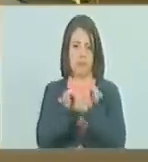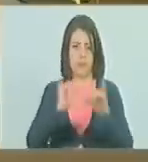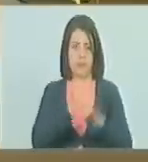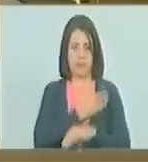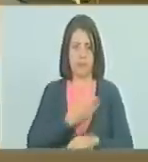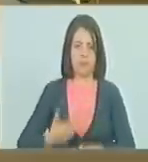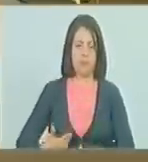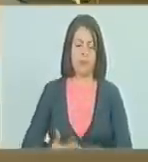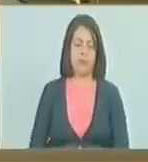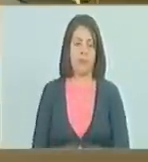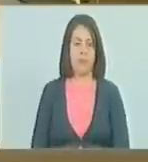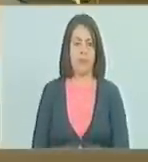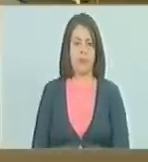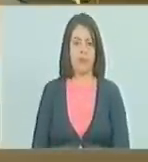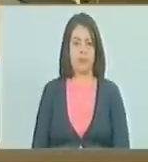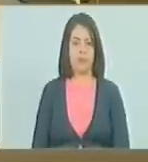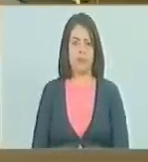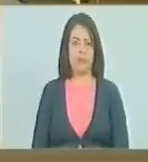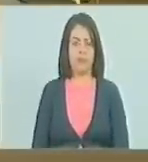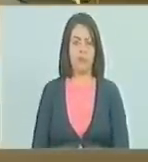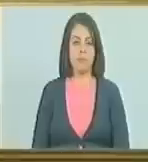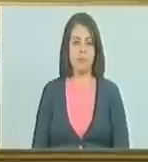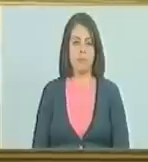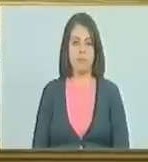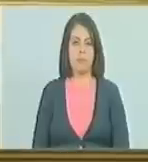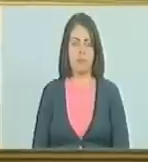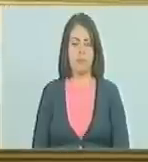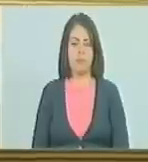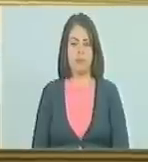Es todo, señor presidente.